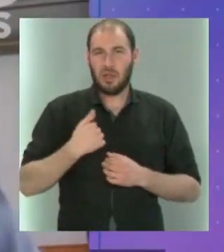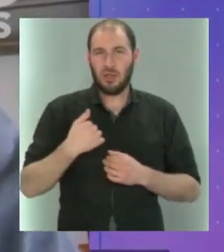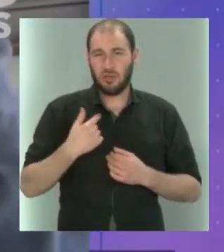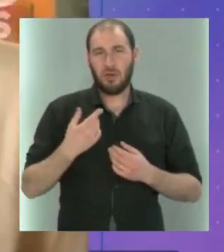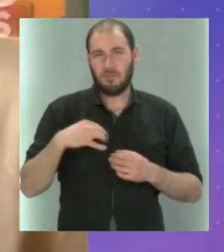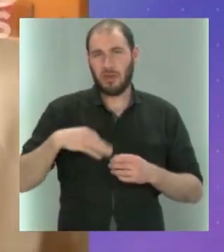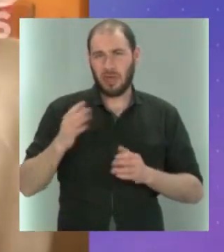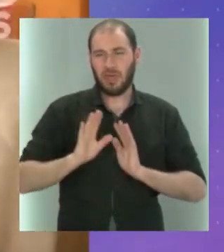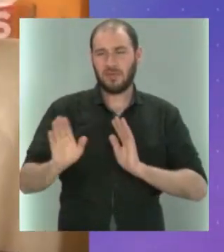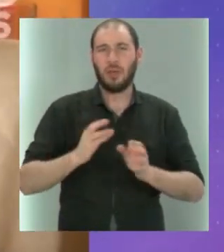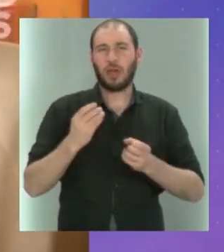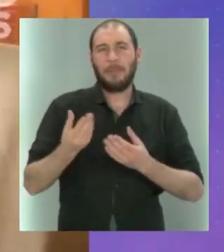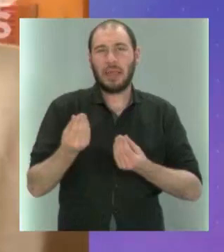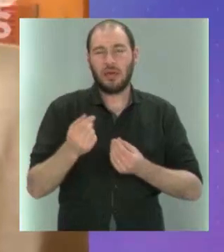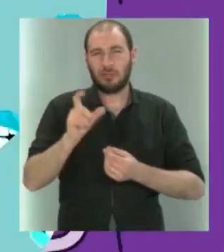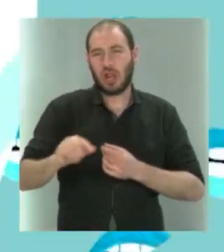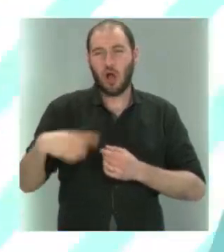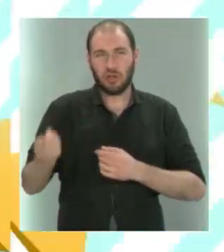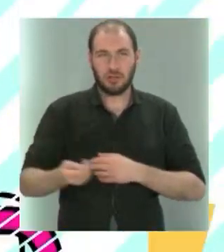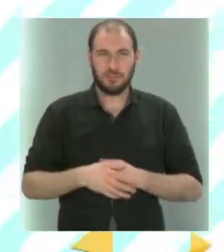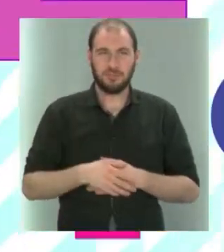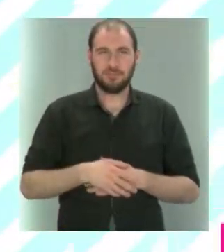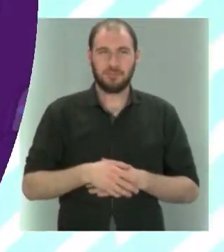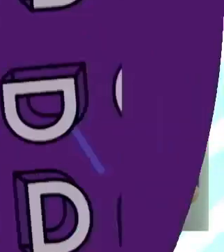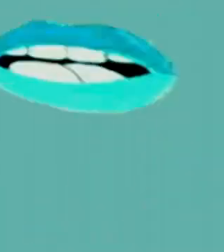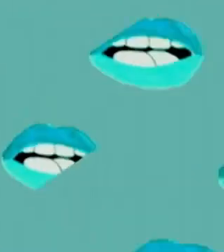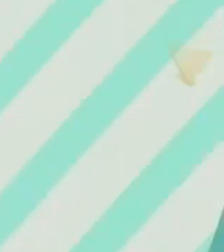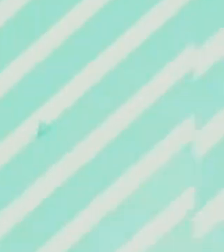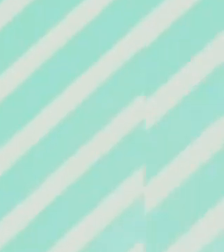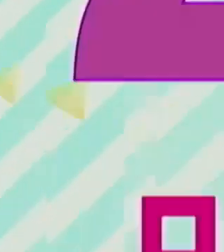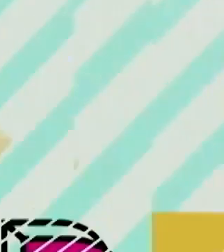tener mi vida por miedo a que otra persona.